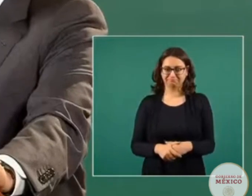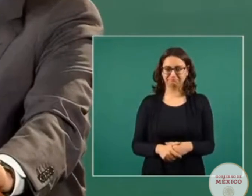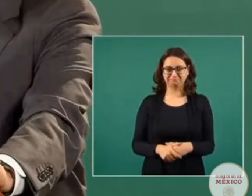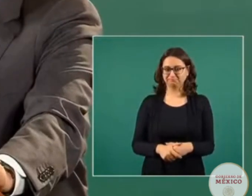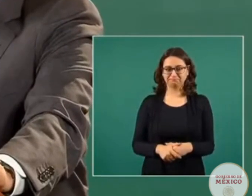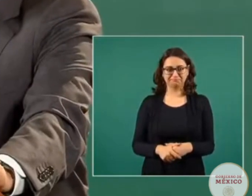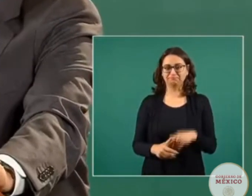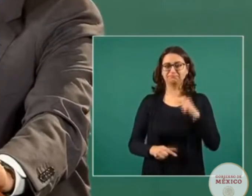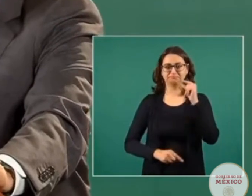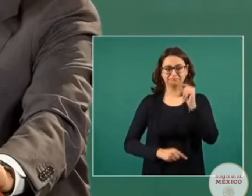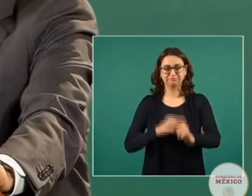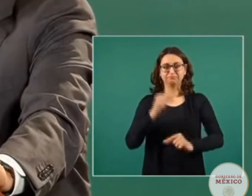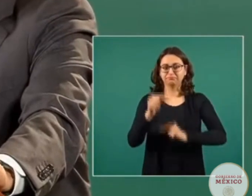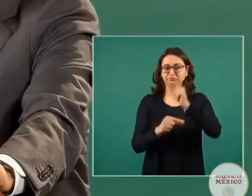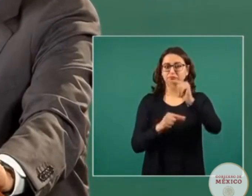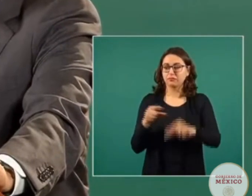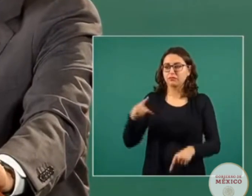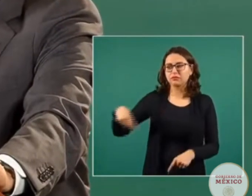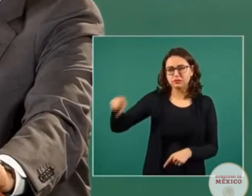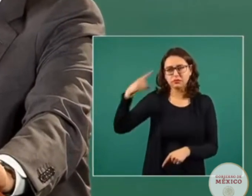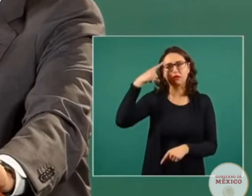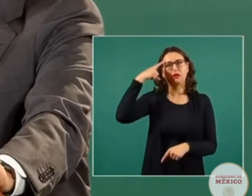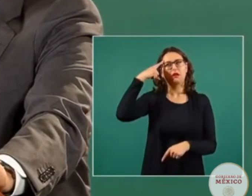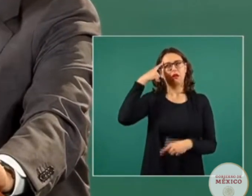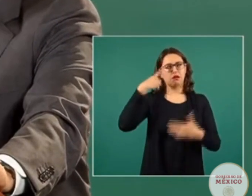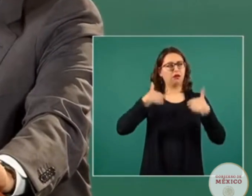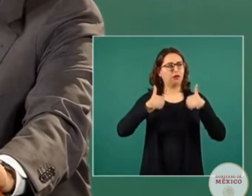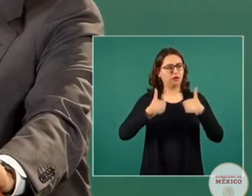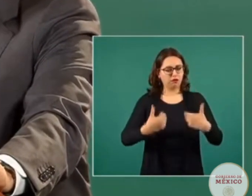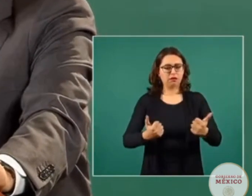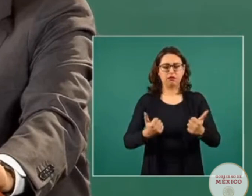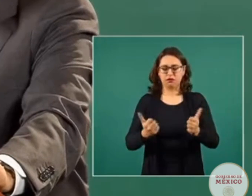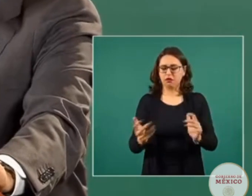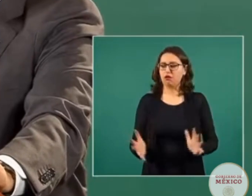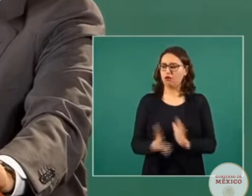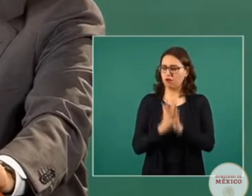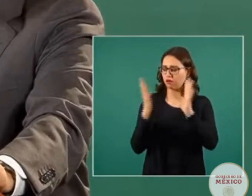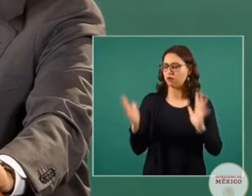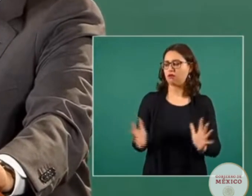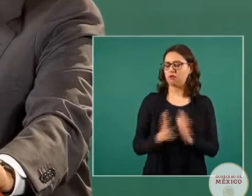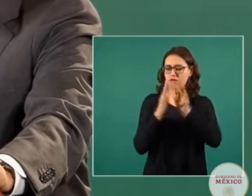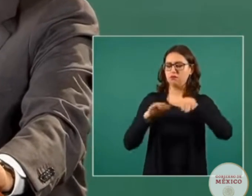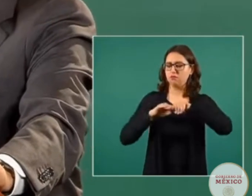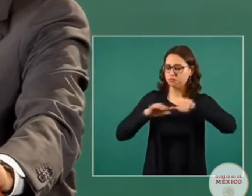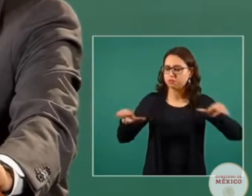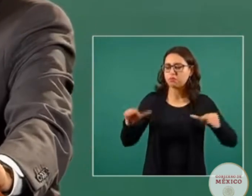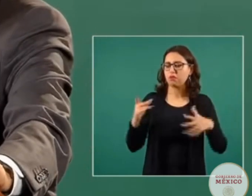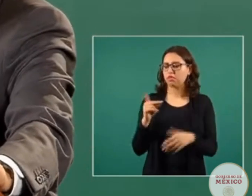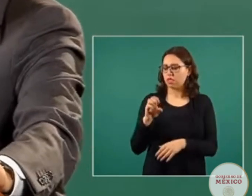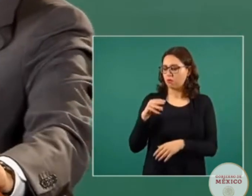ir estableciendo la cultura democrática. En nuestro país, desgraciadamente, no tenemos